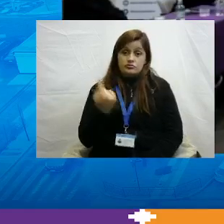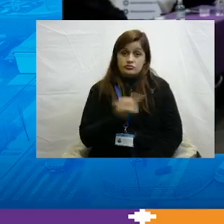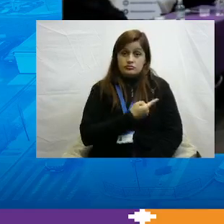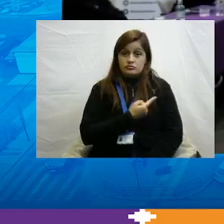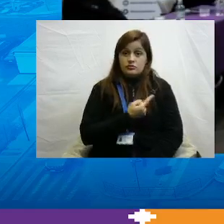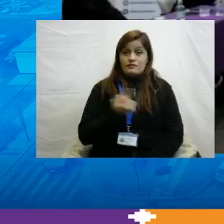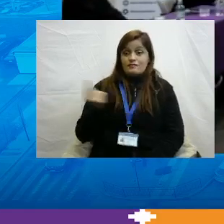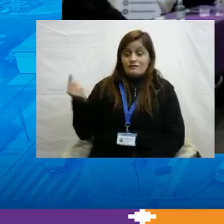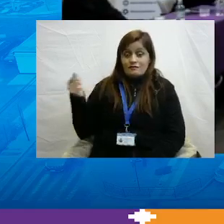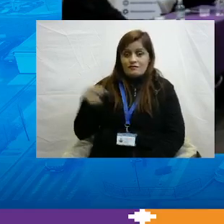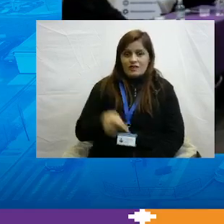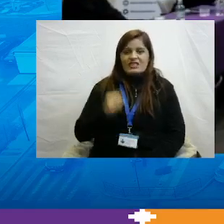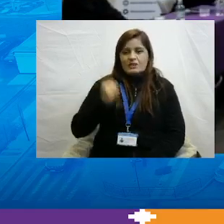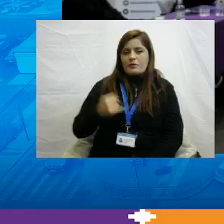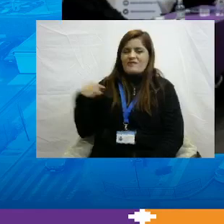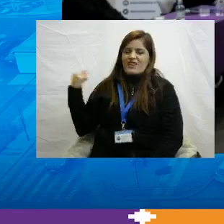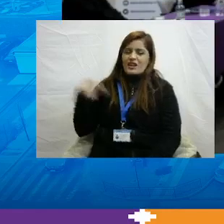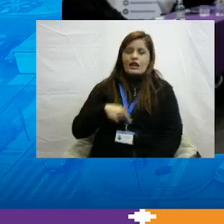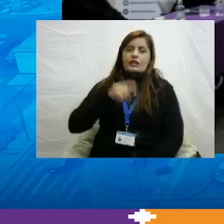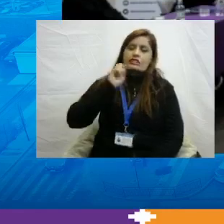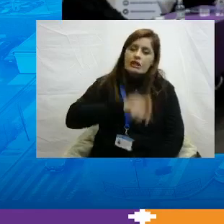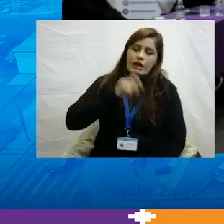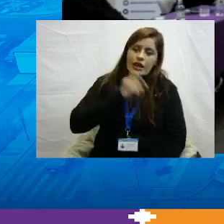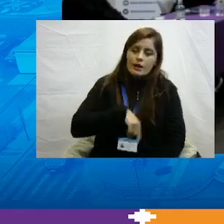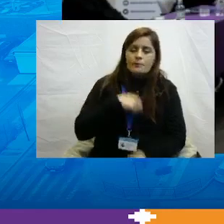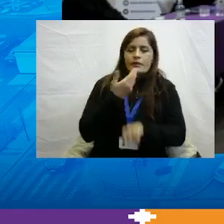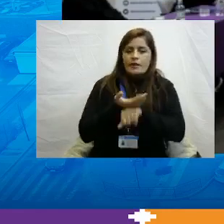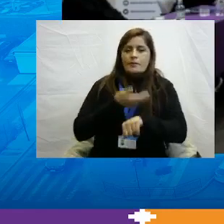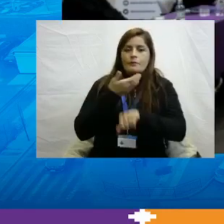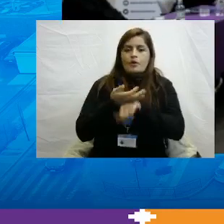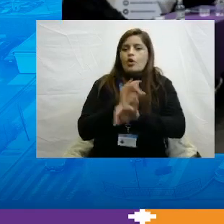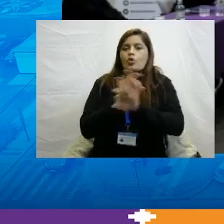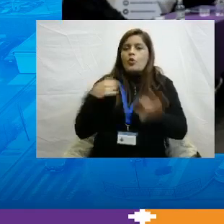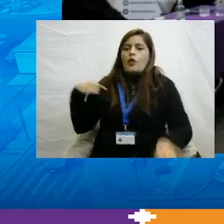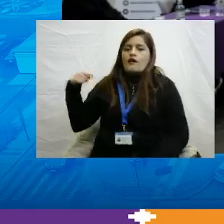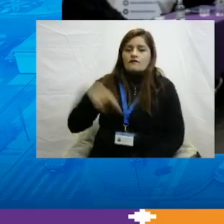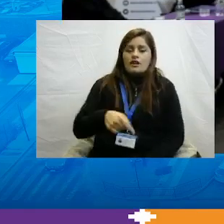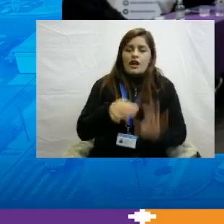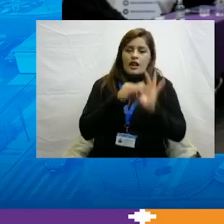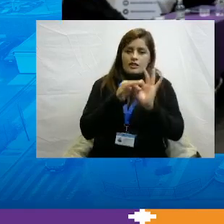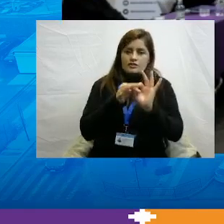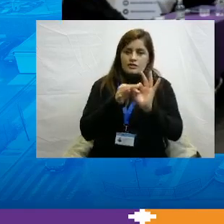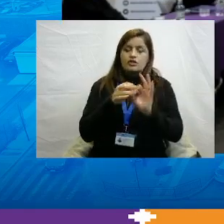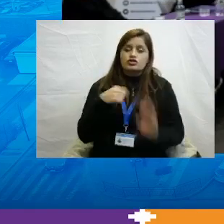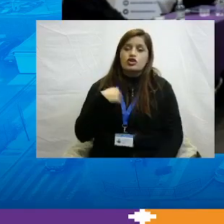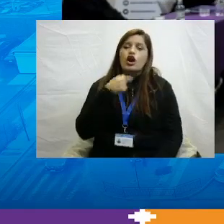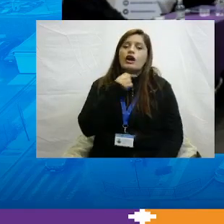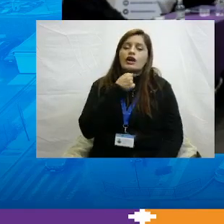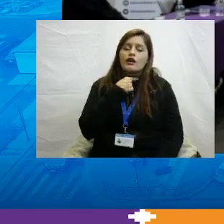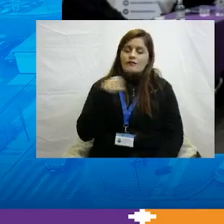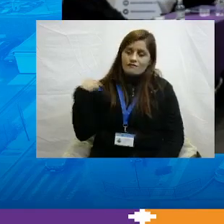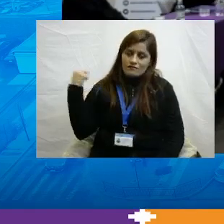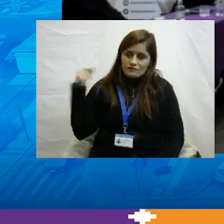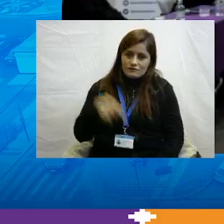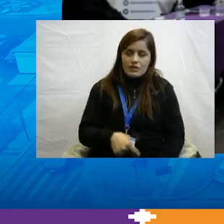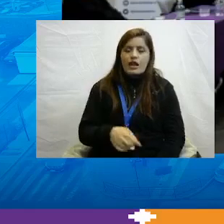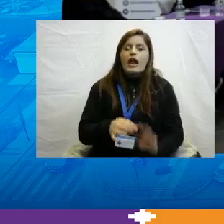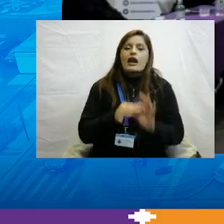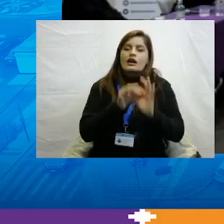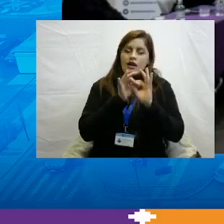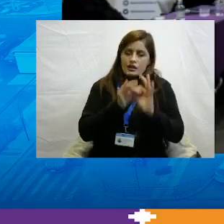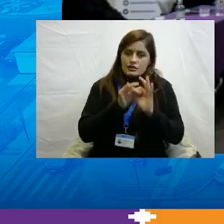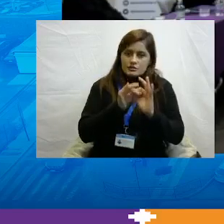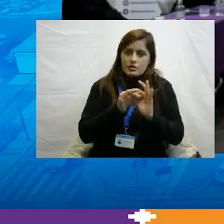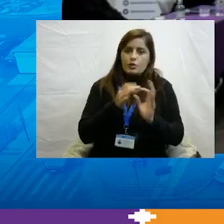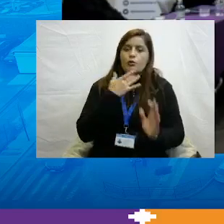municipio a criticar, a pedir, nunca agradecer. Yo en este caso vengo a dar los